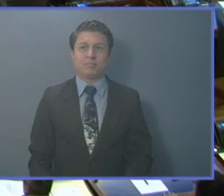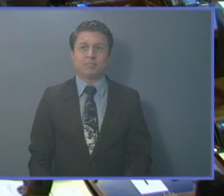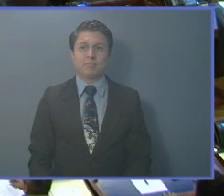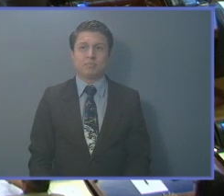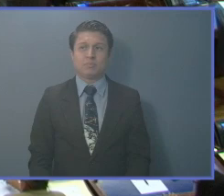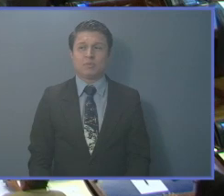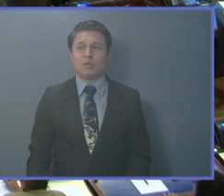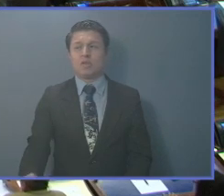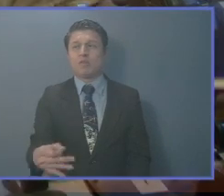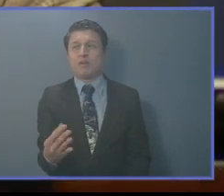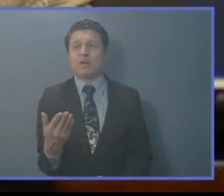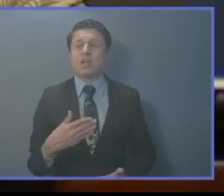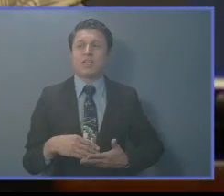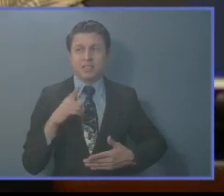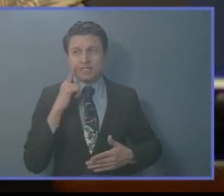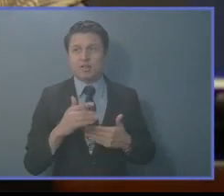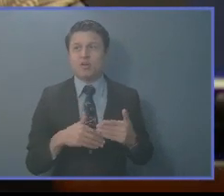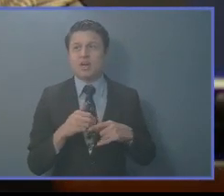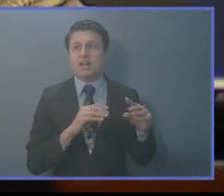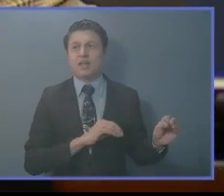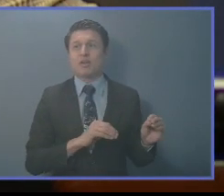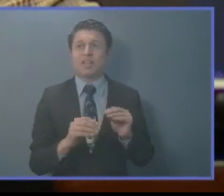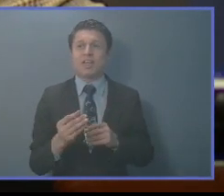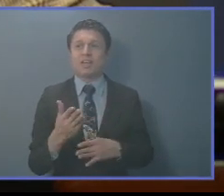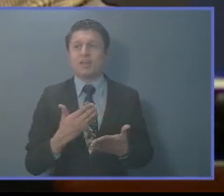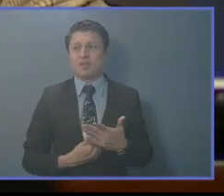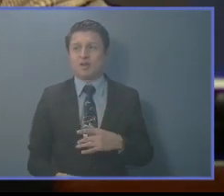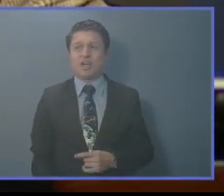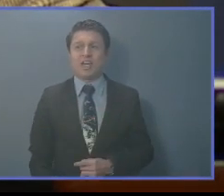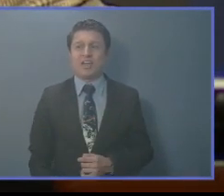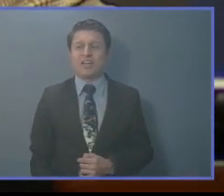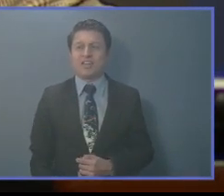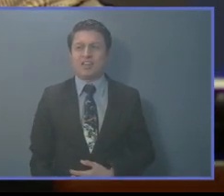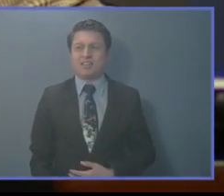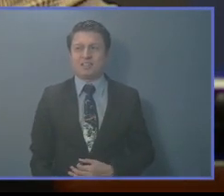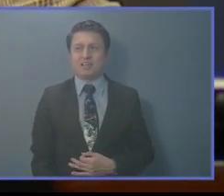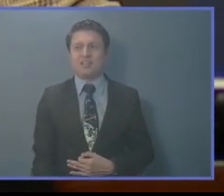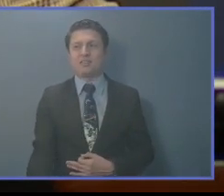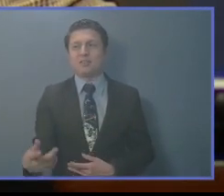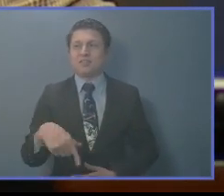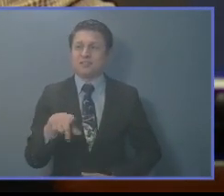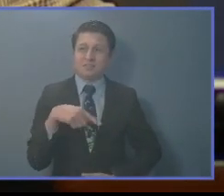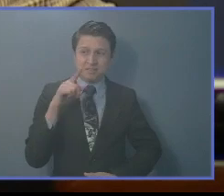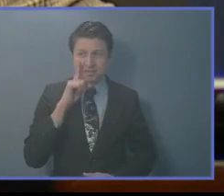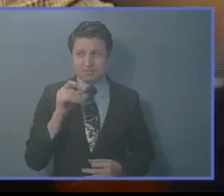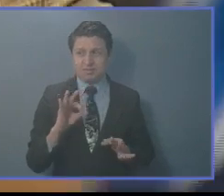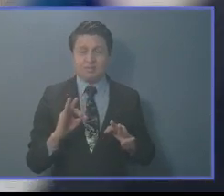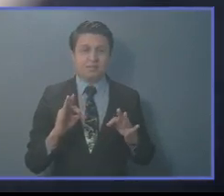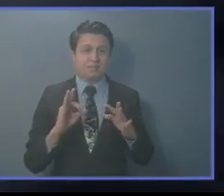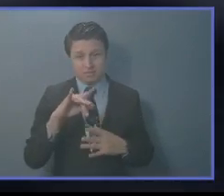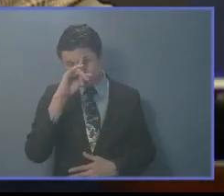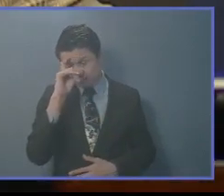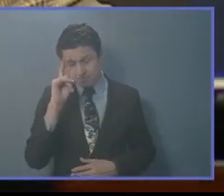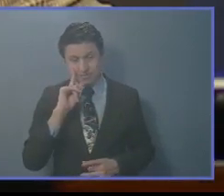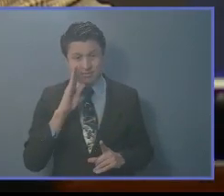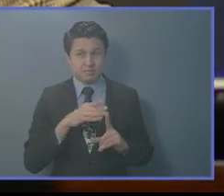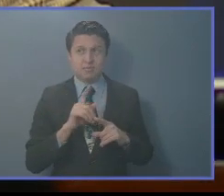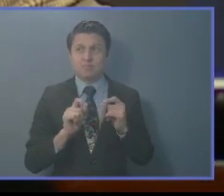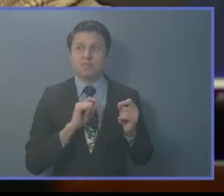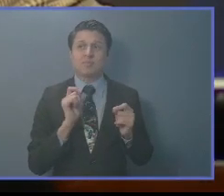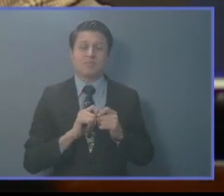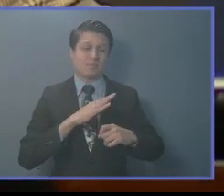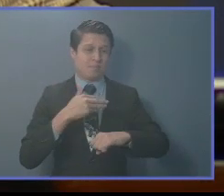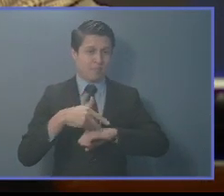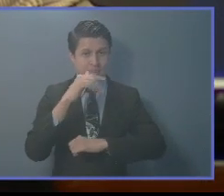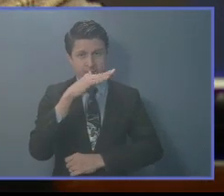El área del lugar de trabajo deberá ser con mínimo 2 metros cuadrados de personas. D. Los aeropuertos y sus respectivas oficinas de aduana y migración